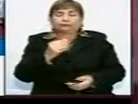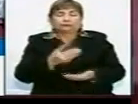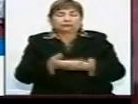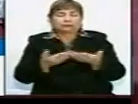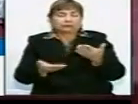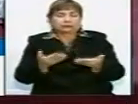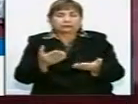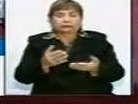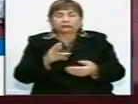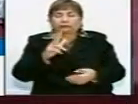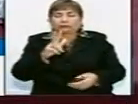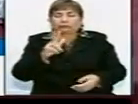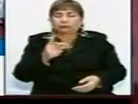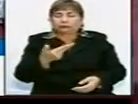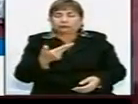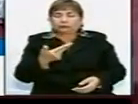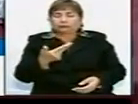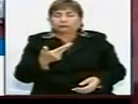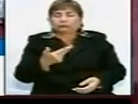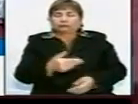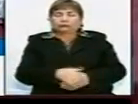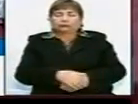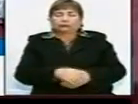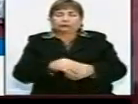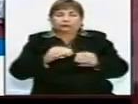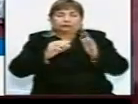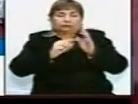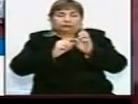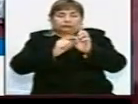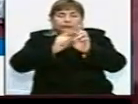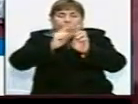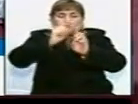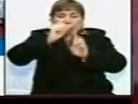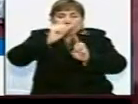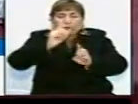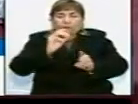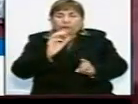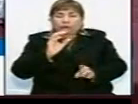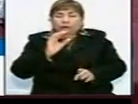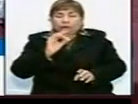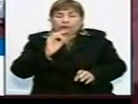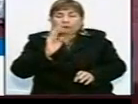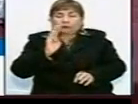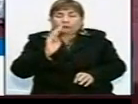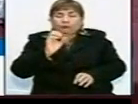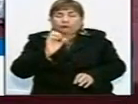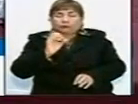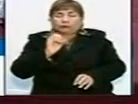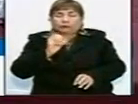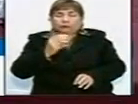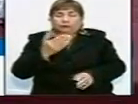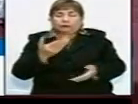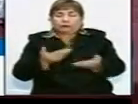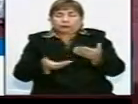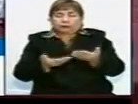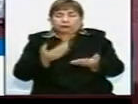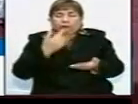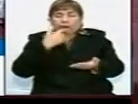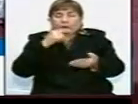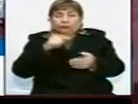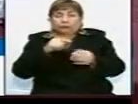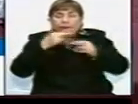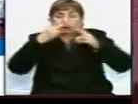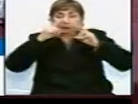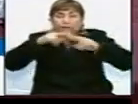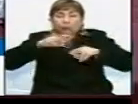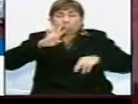aproximadamente tres mil metros cúbicos por segundo pero históricamente ese río se ha desbordado